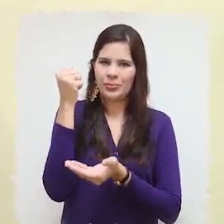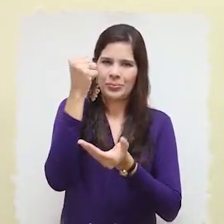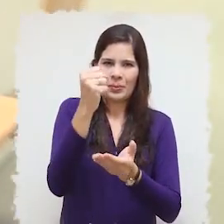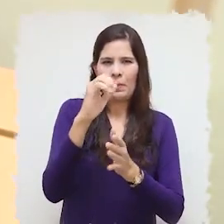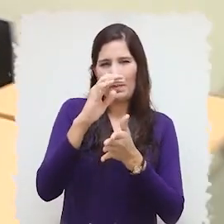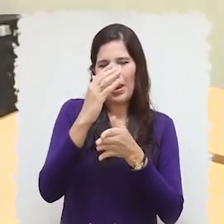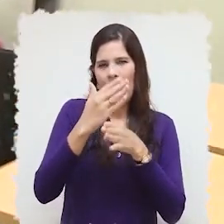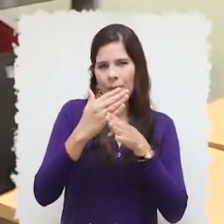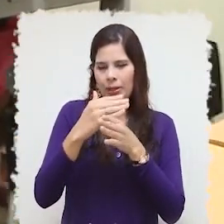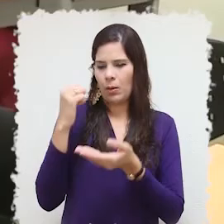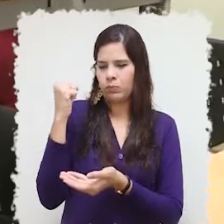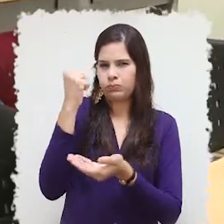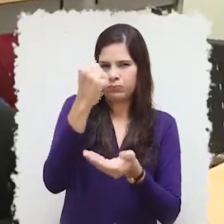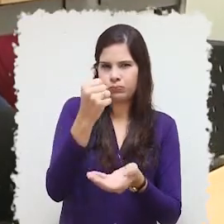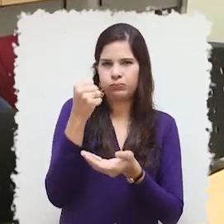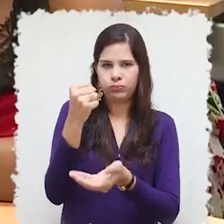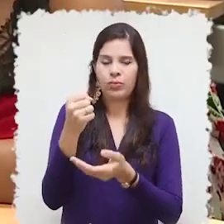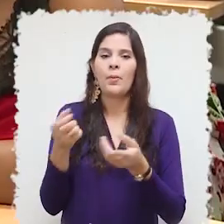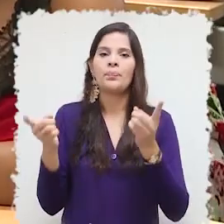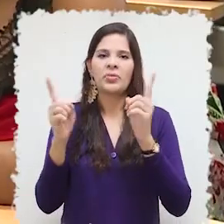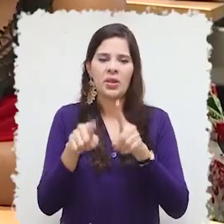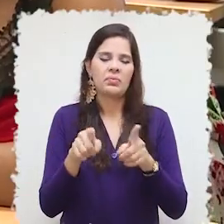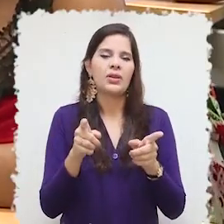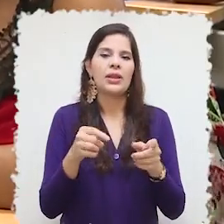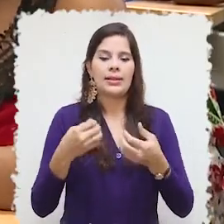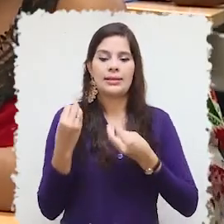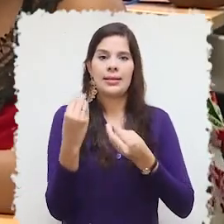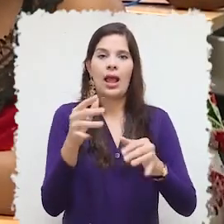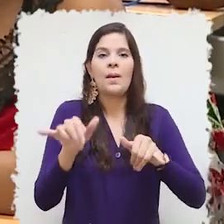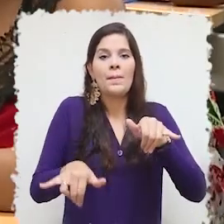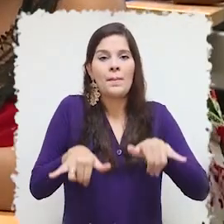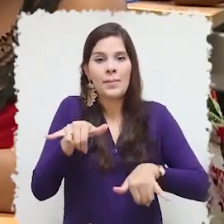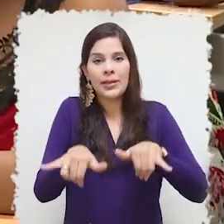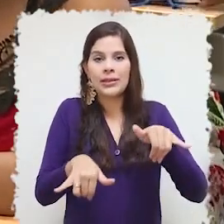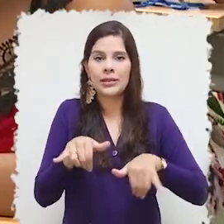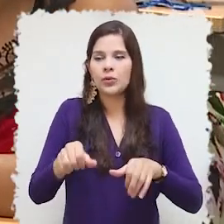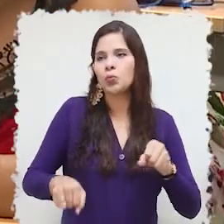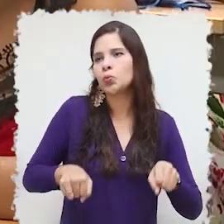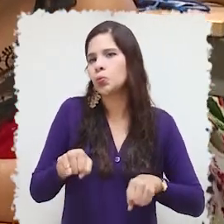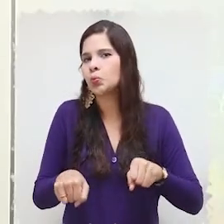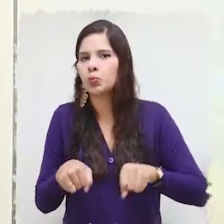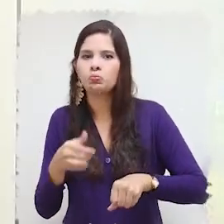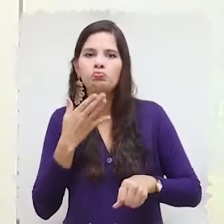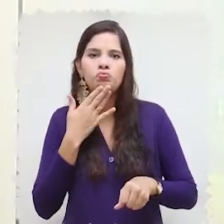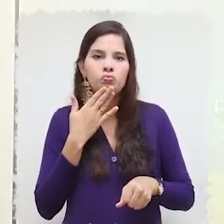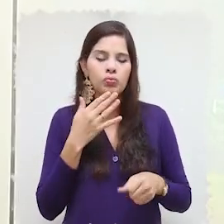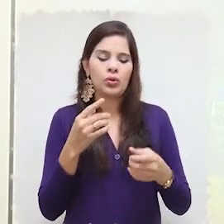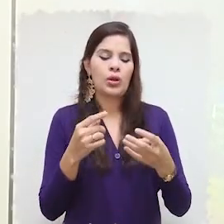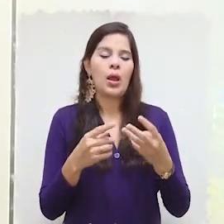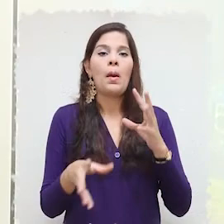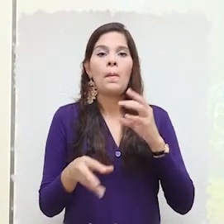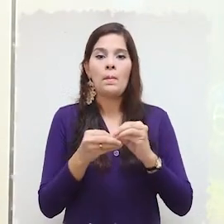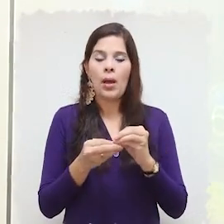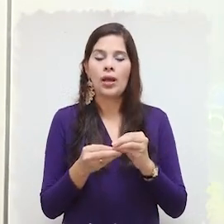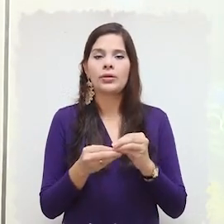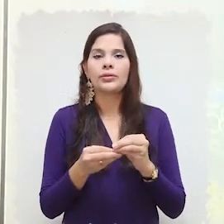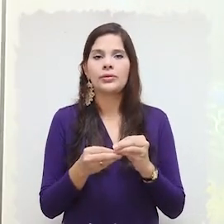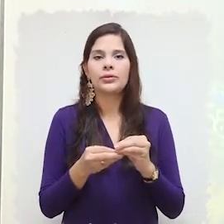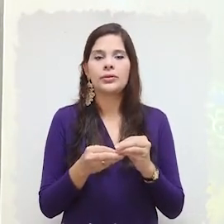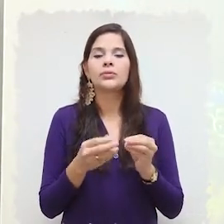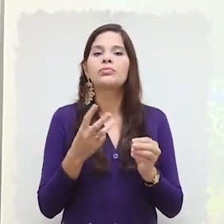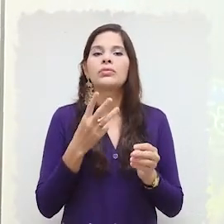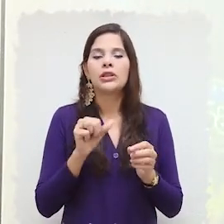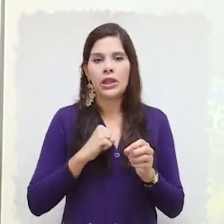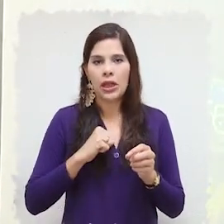de textos y materiales de estudio, la entrega de una bicicleta como medio alternativo de transporte y la inclusión en los programas